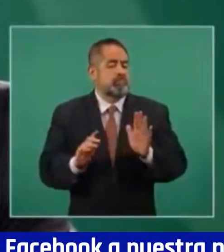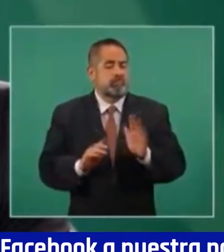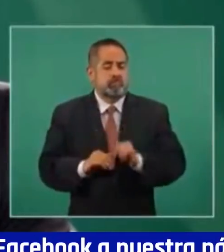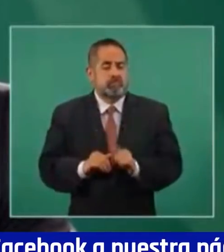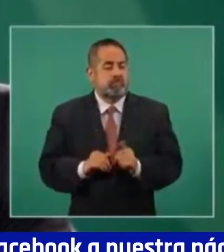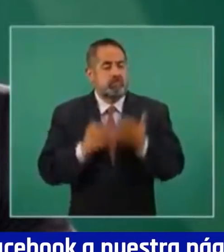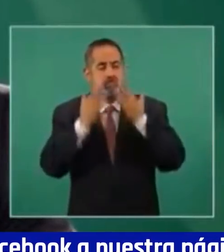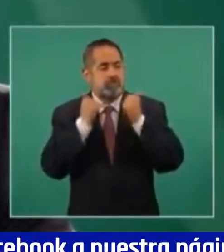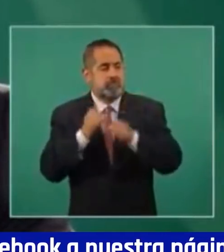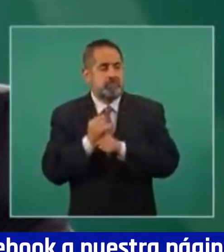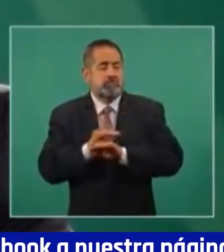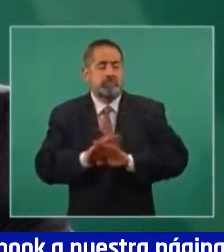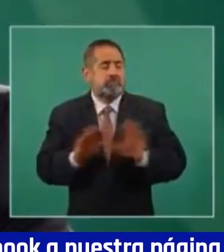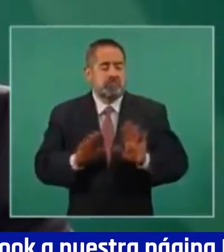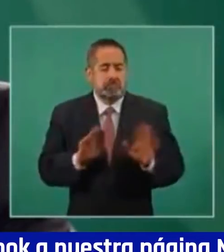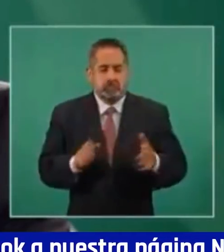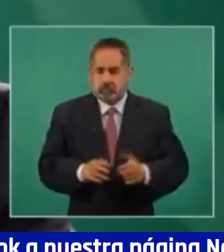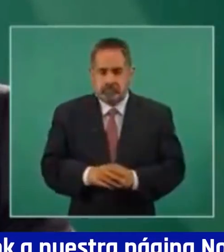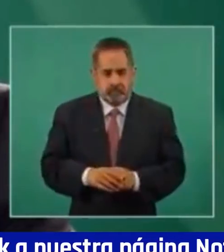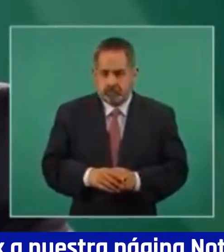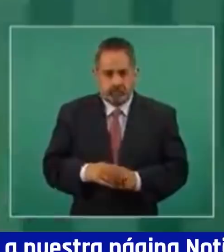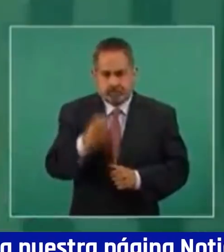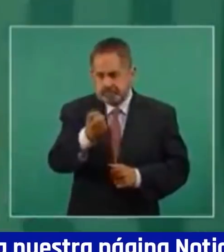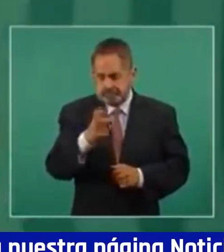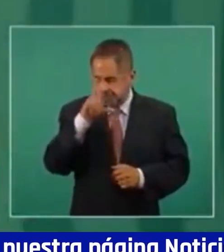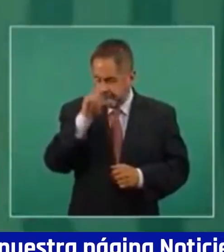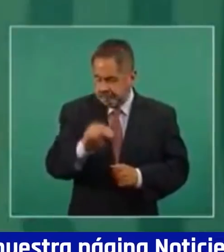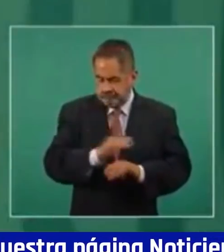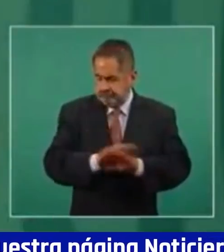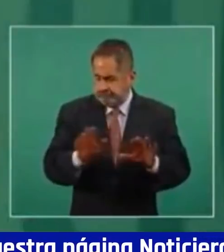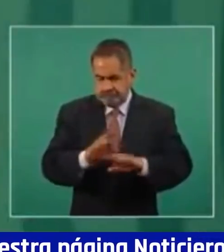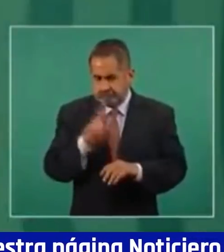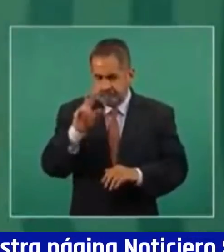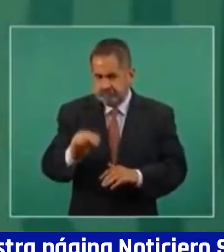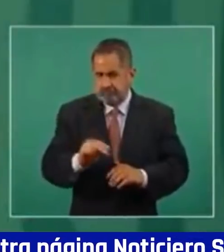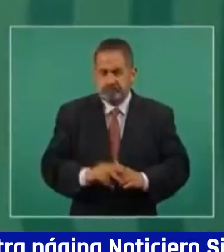nada que investigar. Eso no.